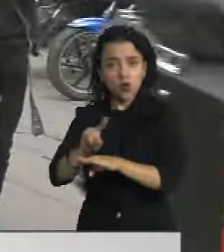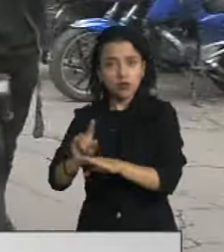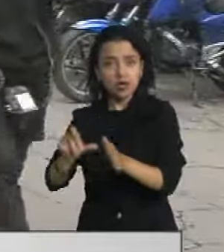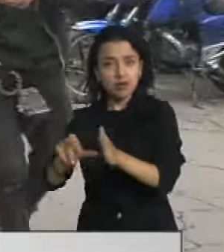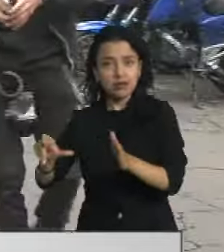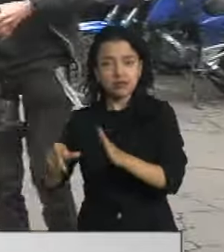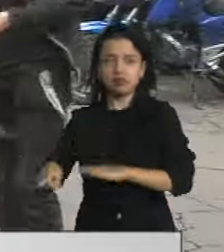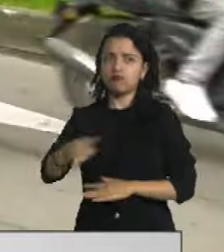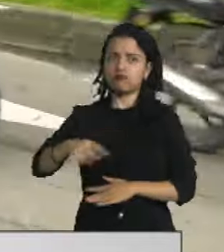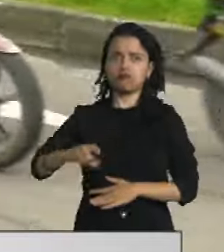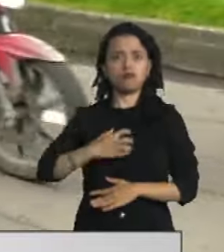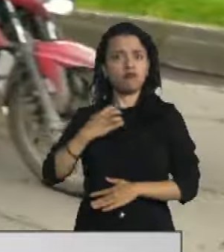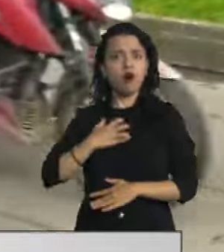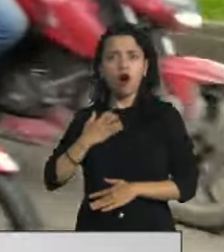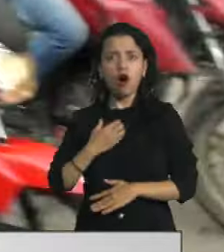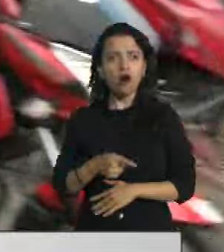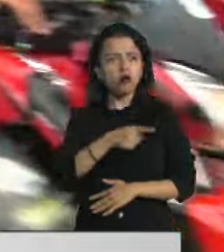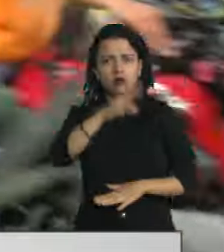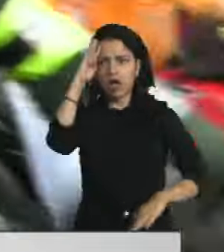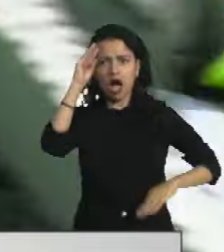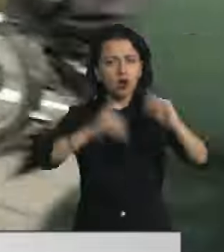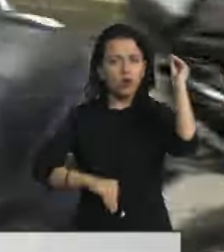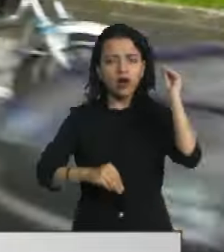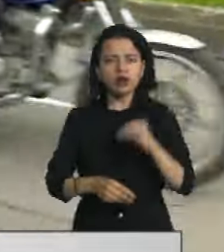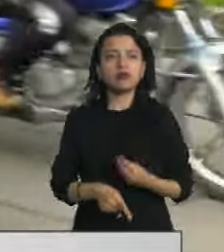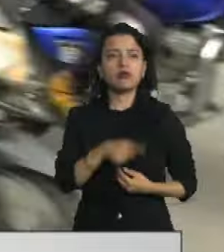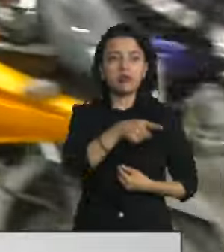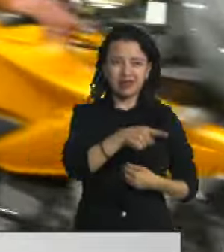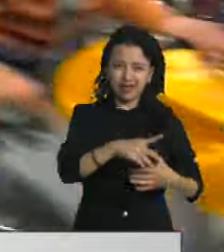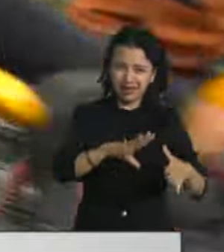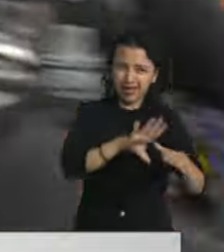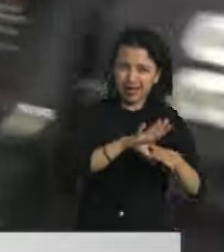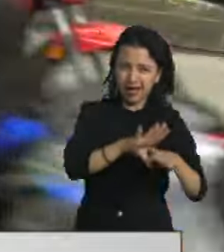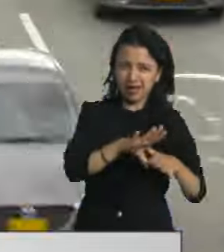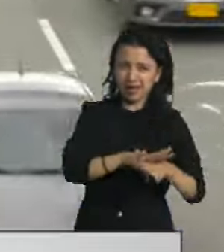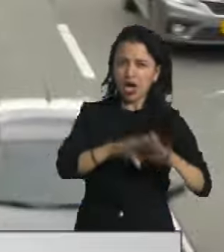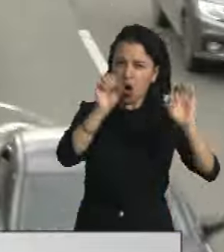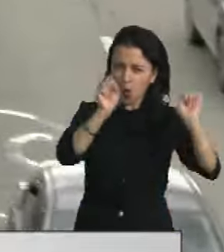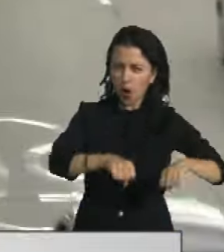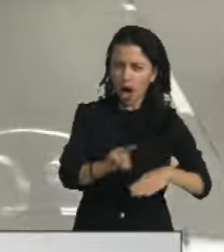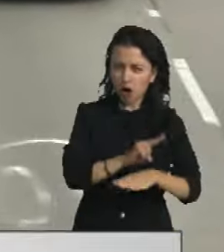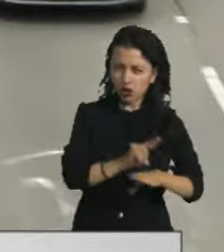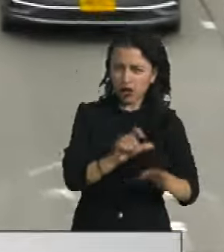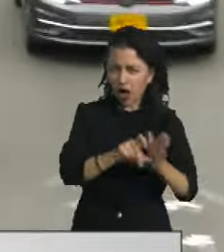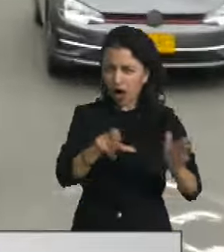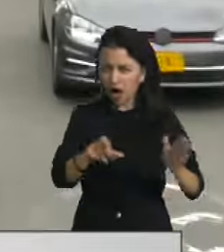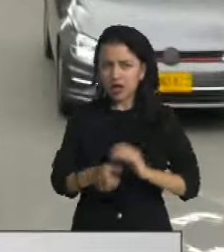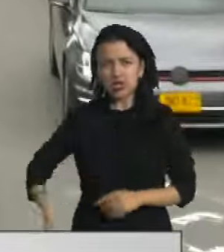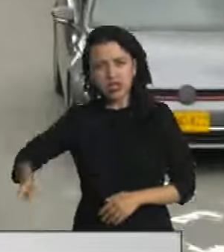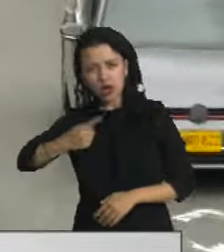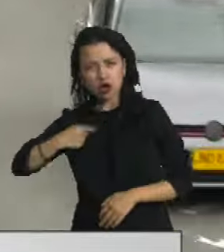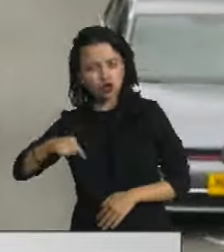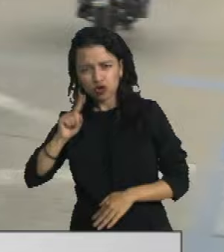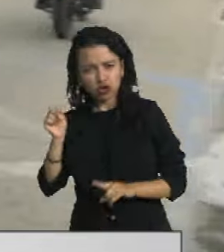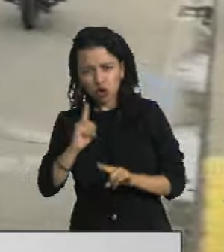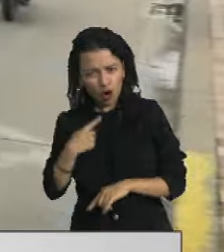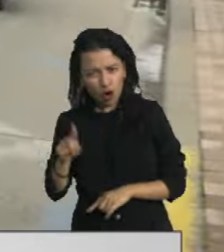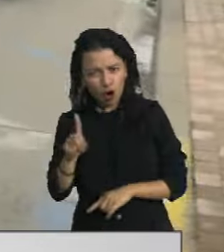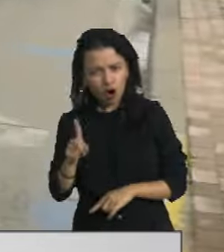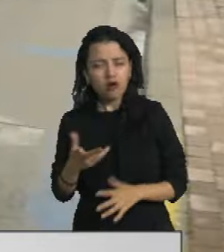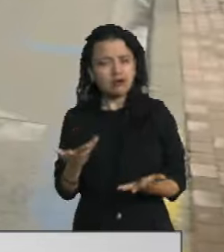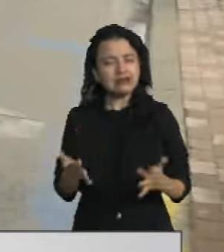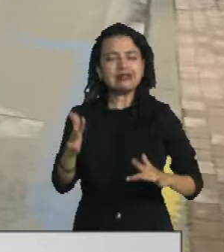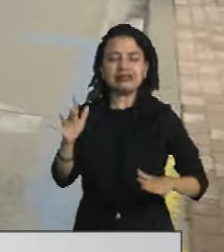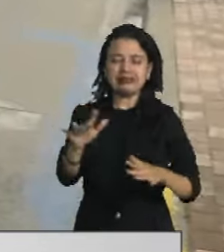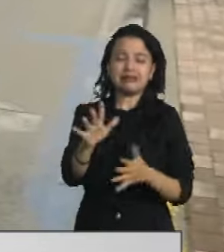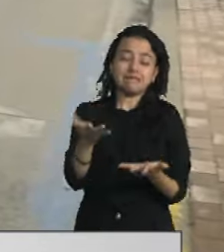haber otro paro aquí en la capital del país. Pues a esto y referente a este tema se refirió el alcalde mayor de Bogotá en las